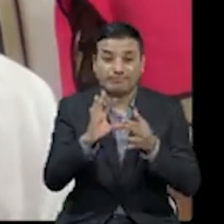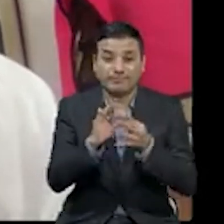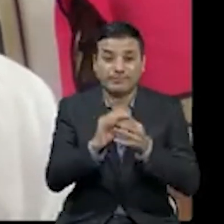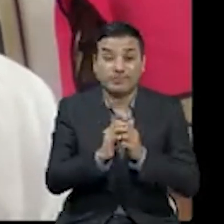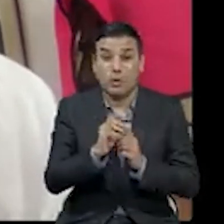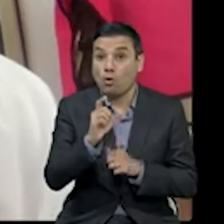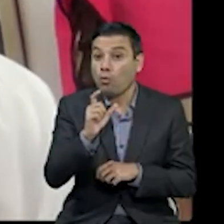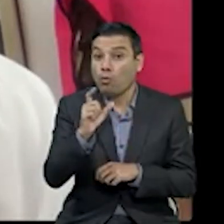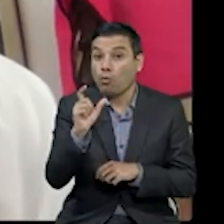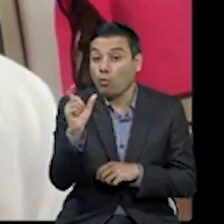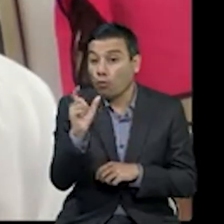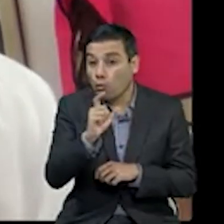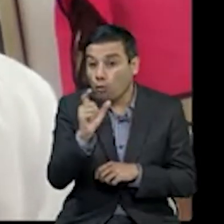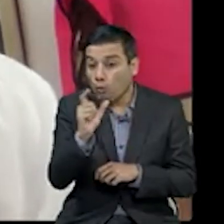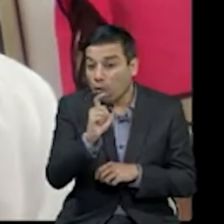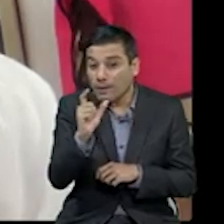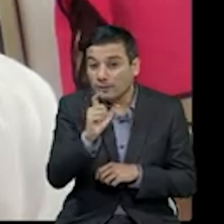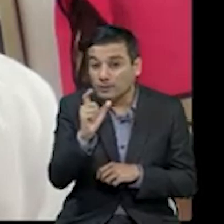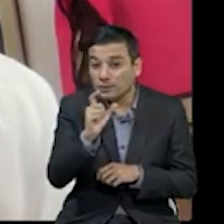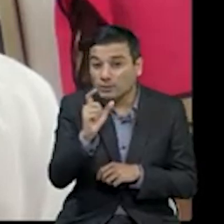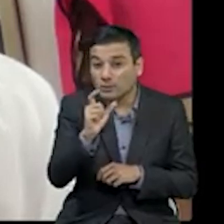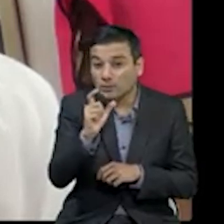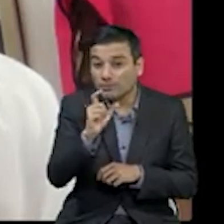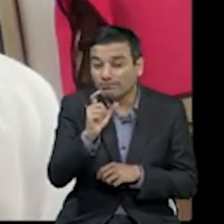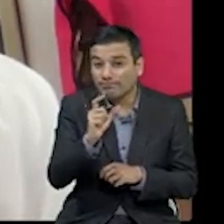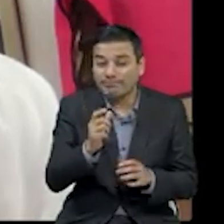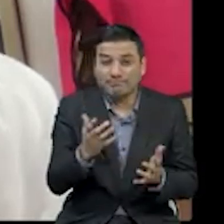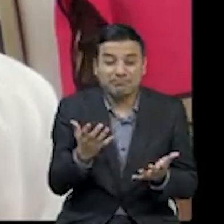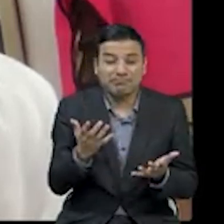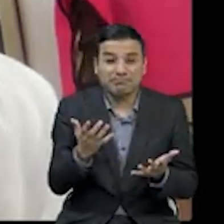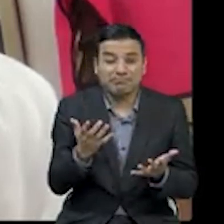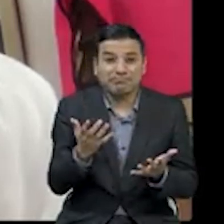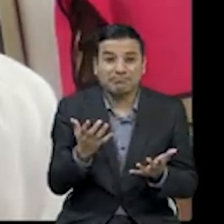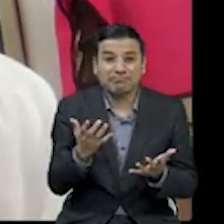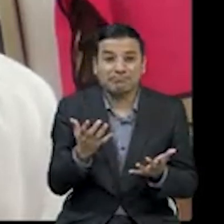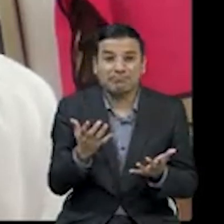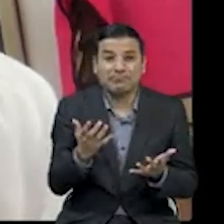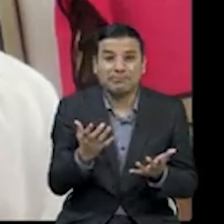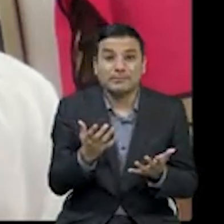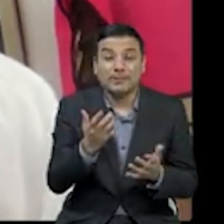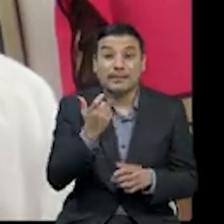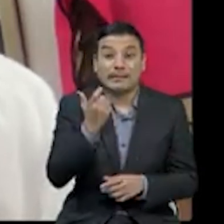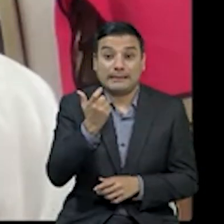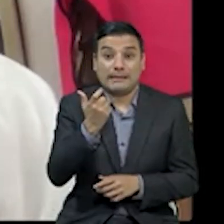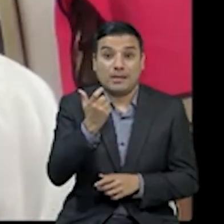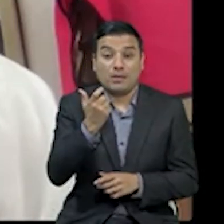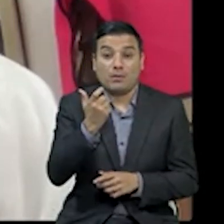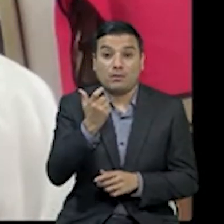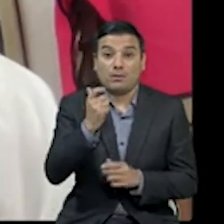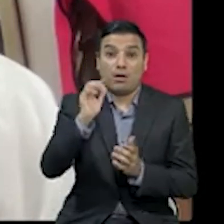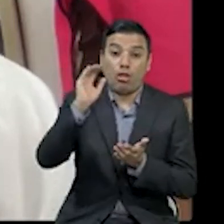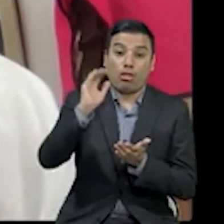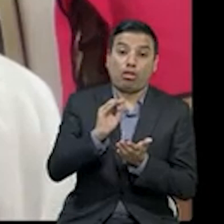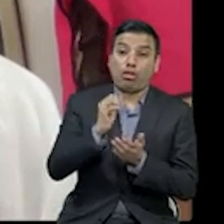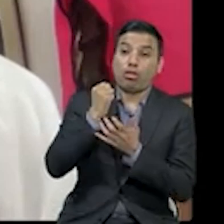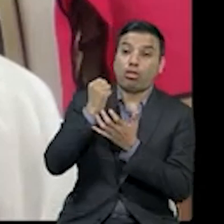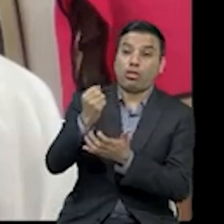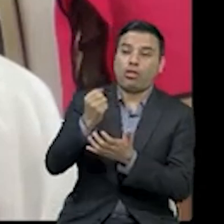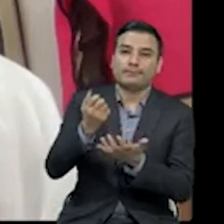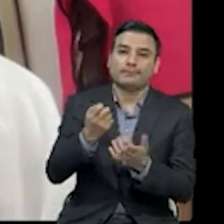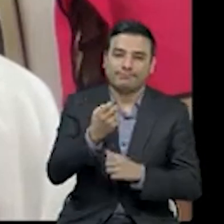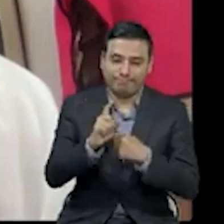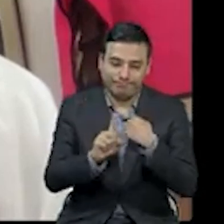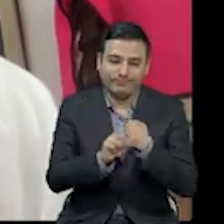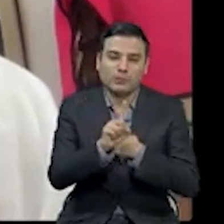en el momento pues de diseño presupuestal, pues aquí están las consecuencias. Y esto